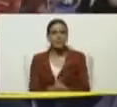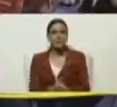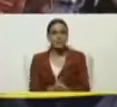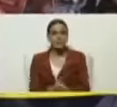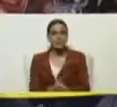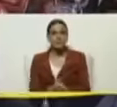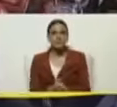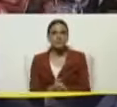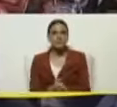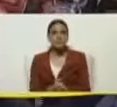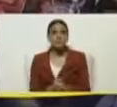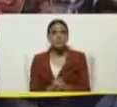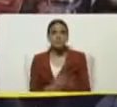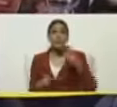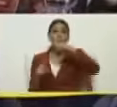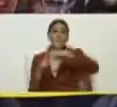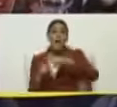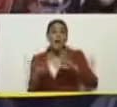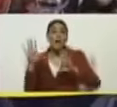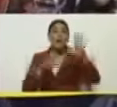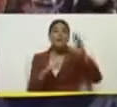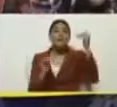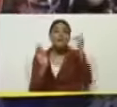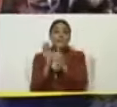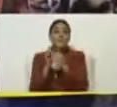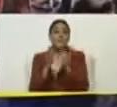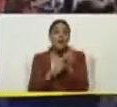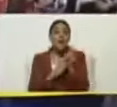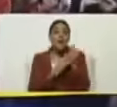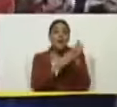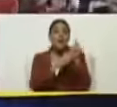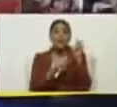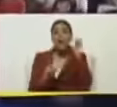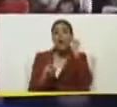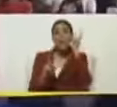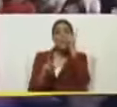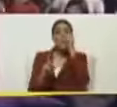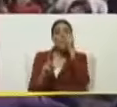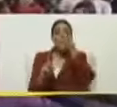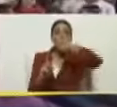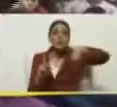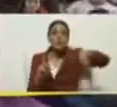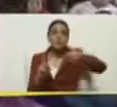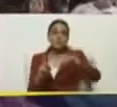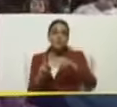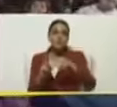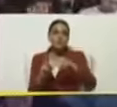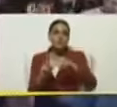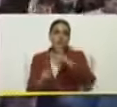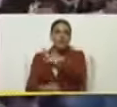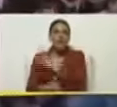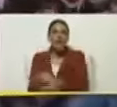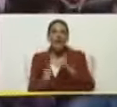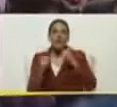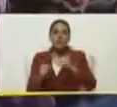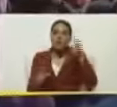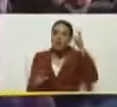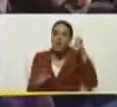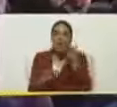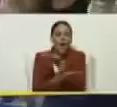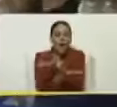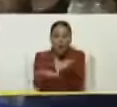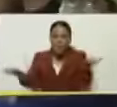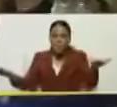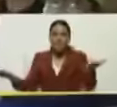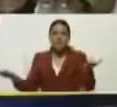Más de 15.000 líderes y lideresas de las fuerzas campesinas